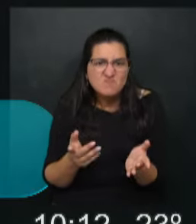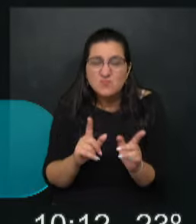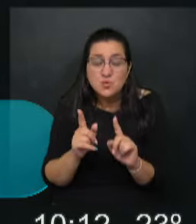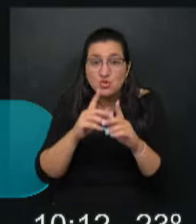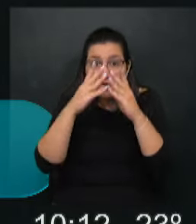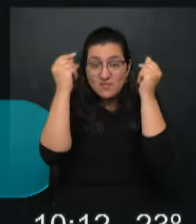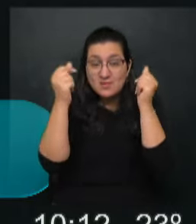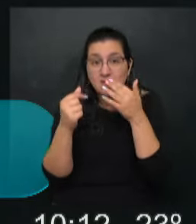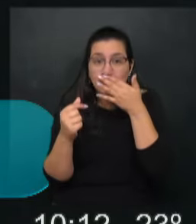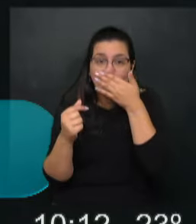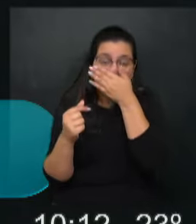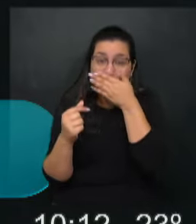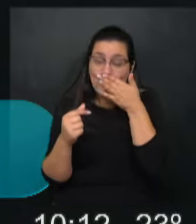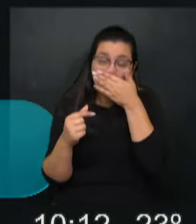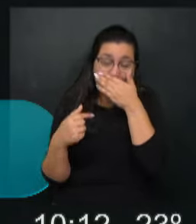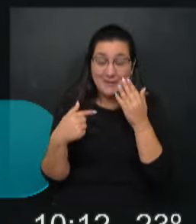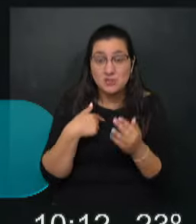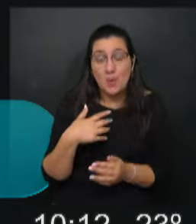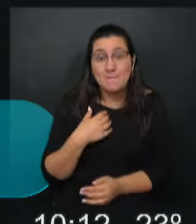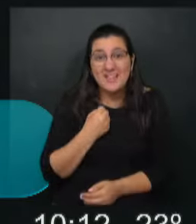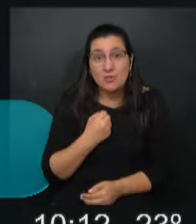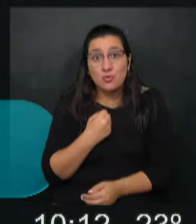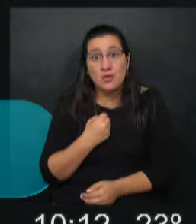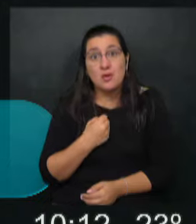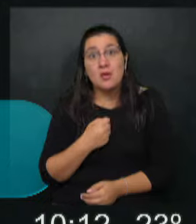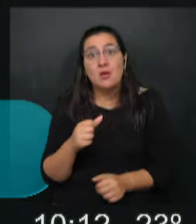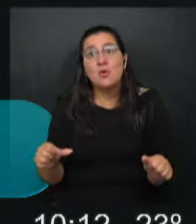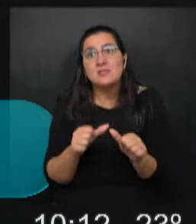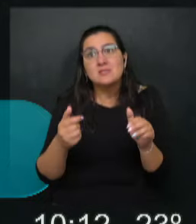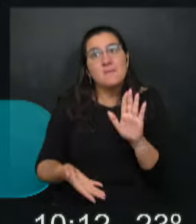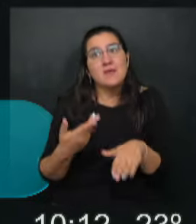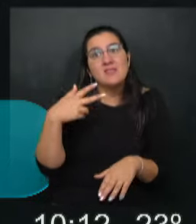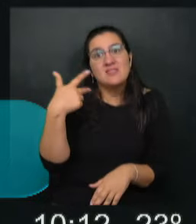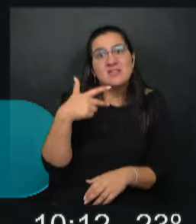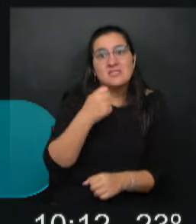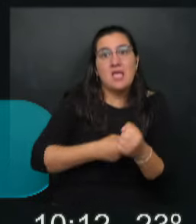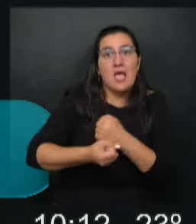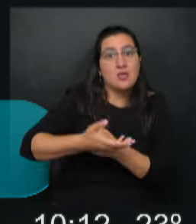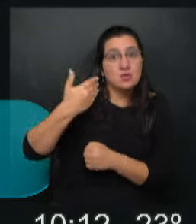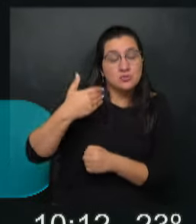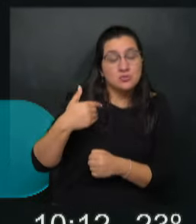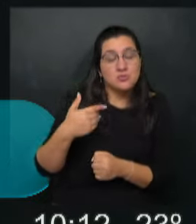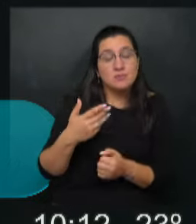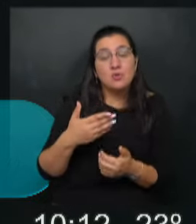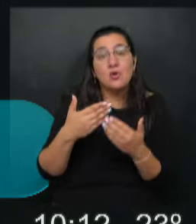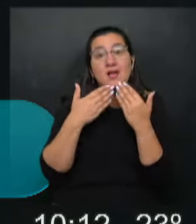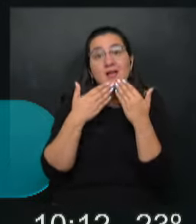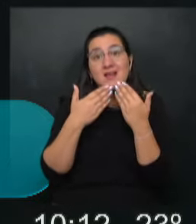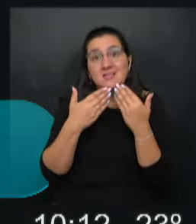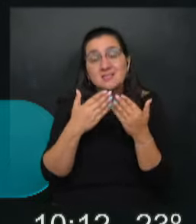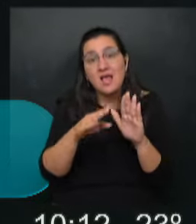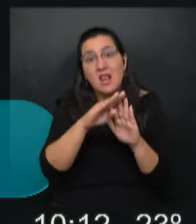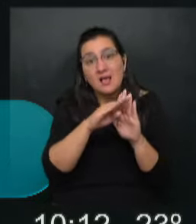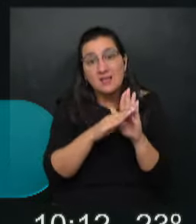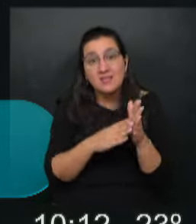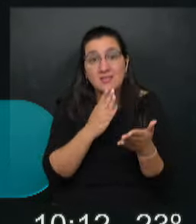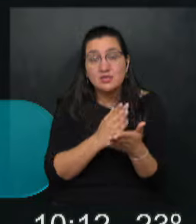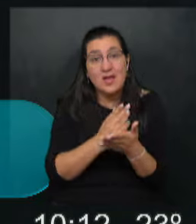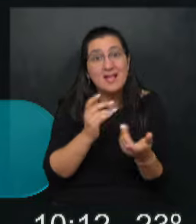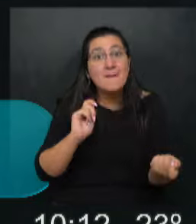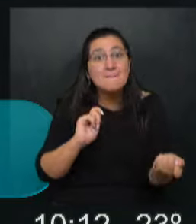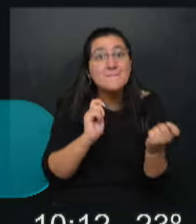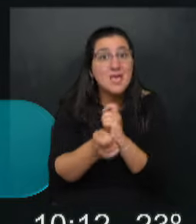yo Pecadora lo hice hace más de 13 años y cambió mucho la cosa, gracias a la agenda de derecho que se ha trabajado mucho,